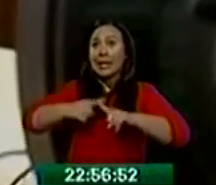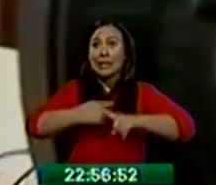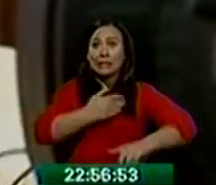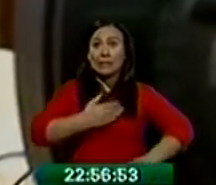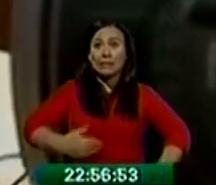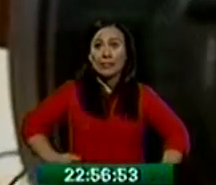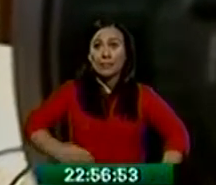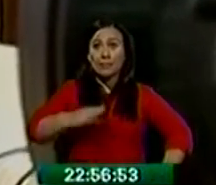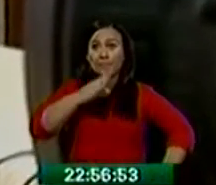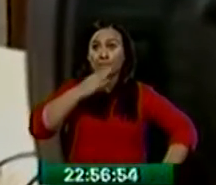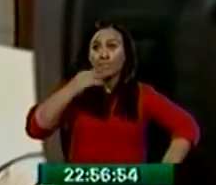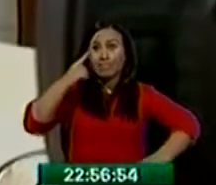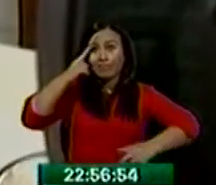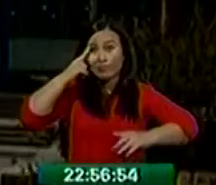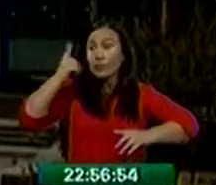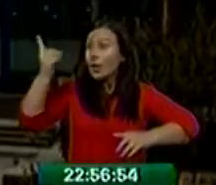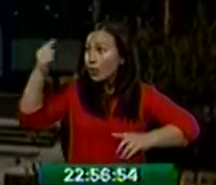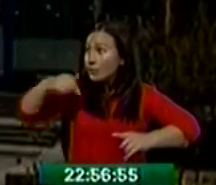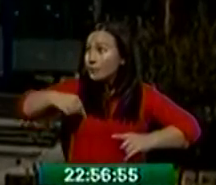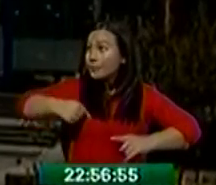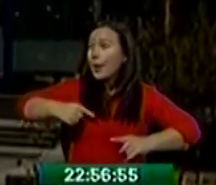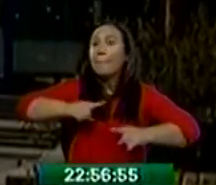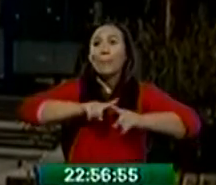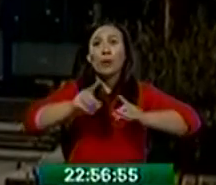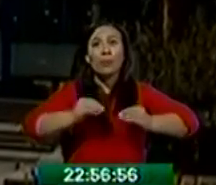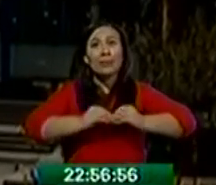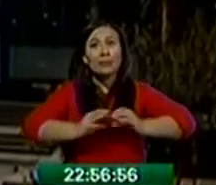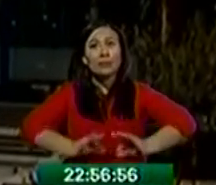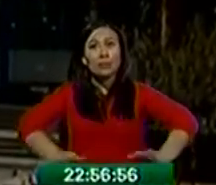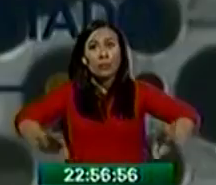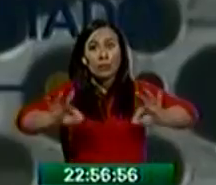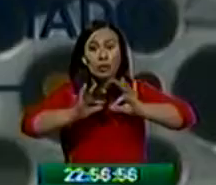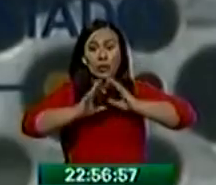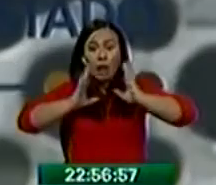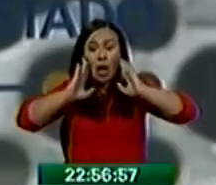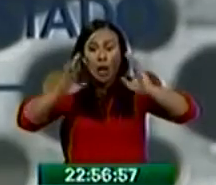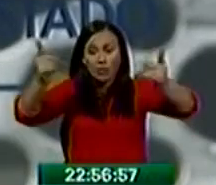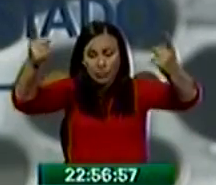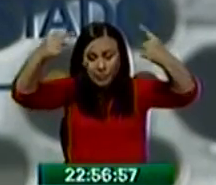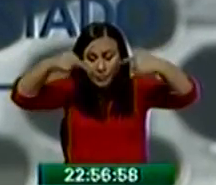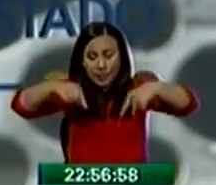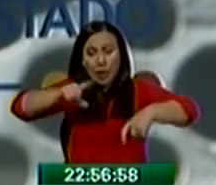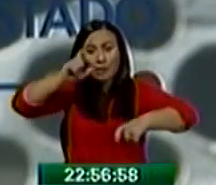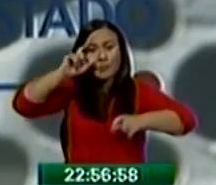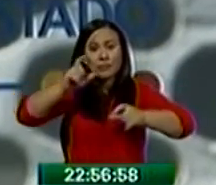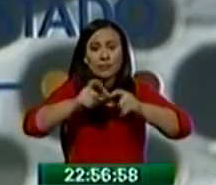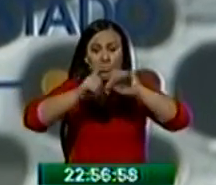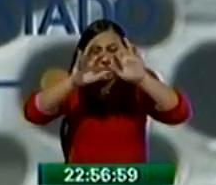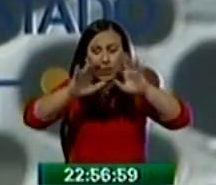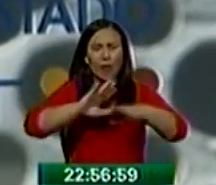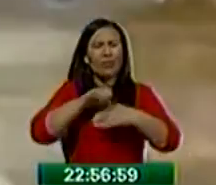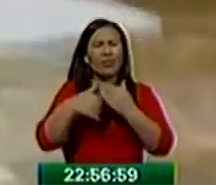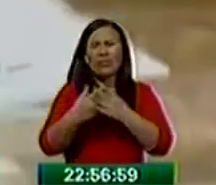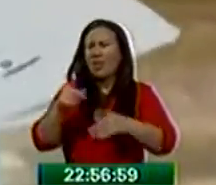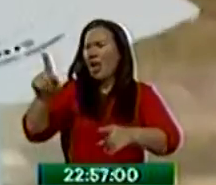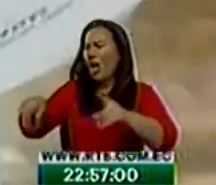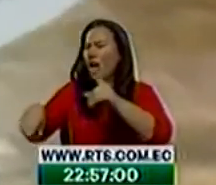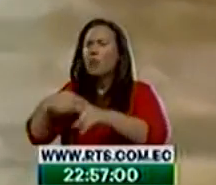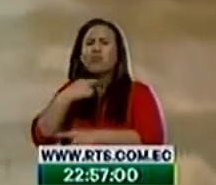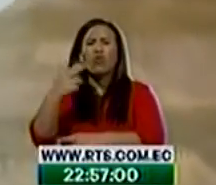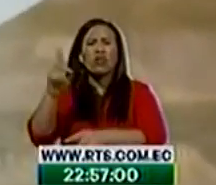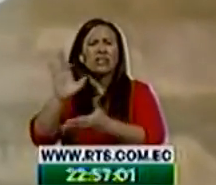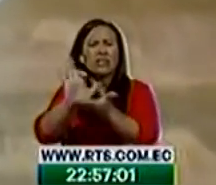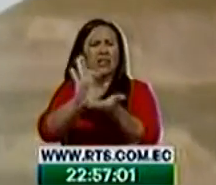comparezca ante esta comisión de legislativo, aún más importante es que sea llamado a la fiscalía. Esto en el marco de todas las versiones emitidas